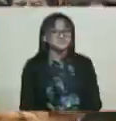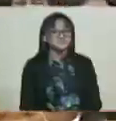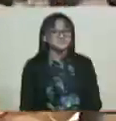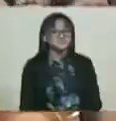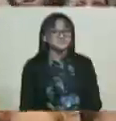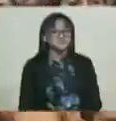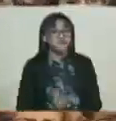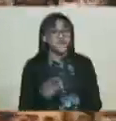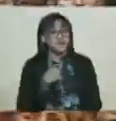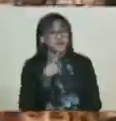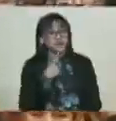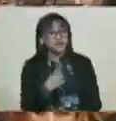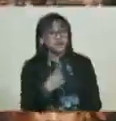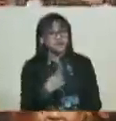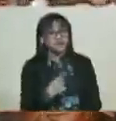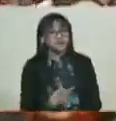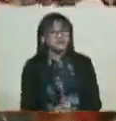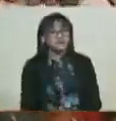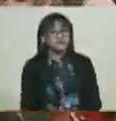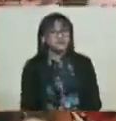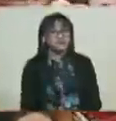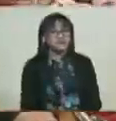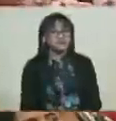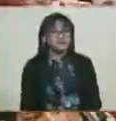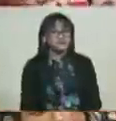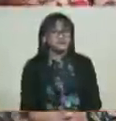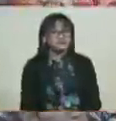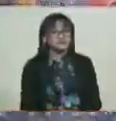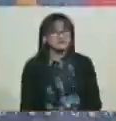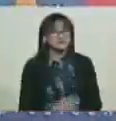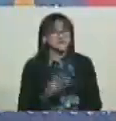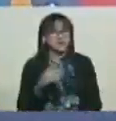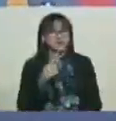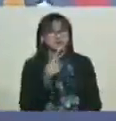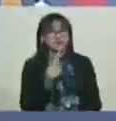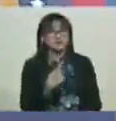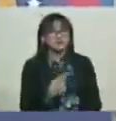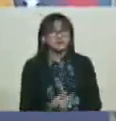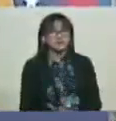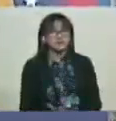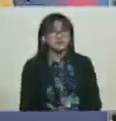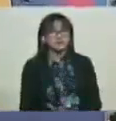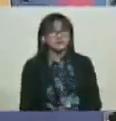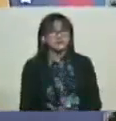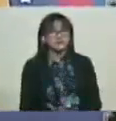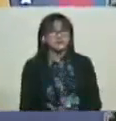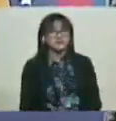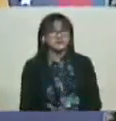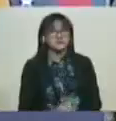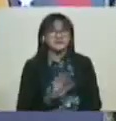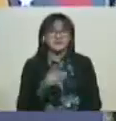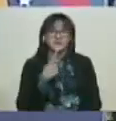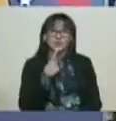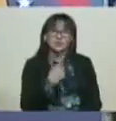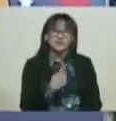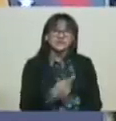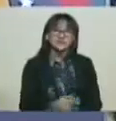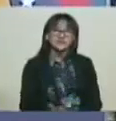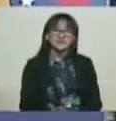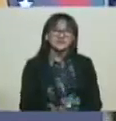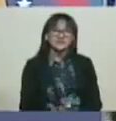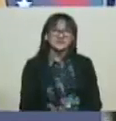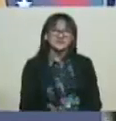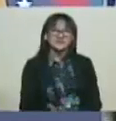ya se lo dije mi hija ya se lo dije mamita ya se lo dije